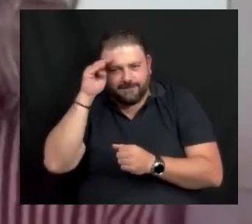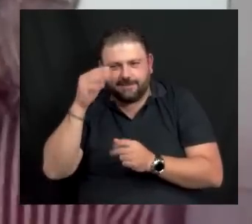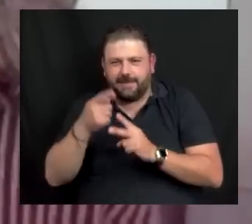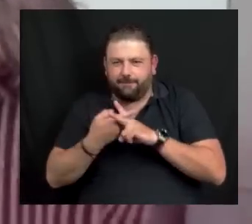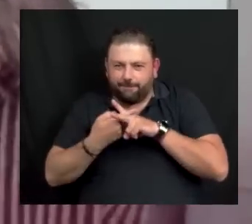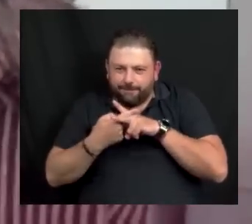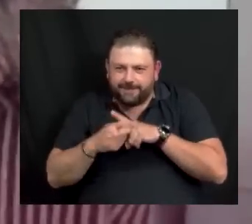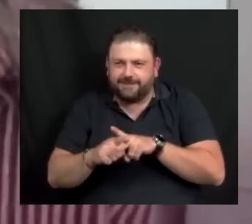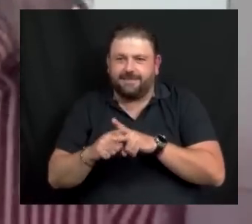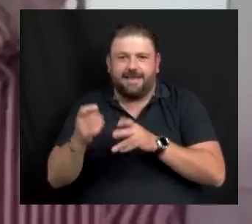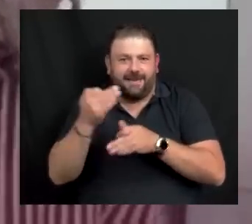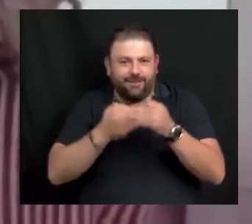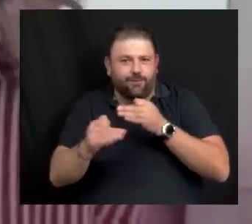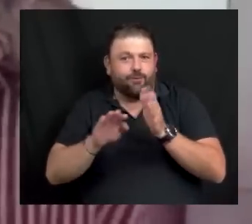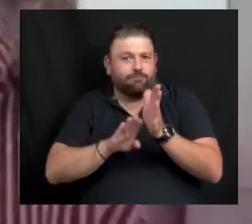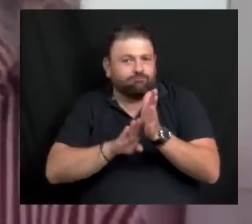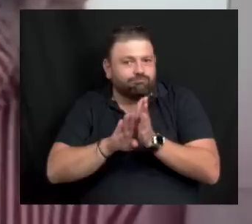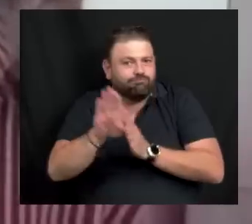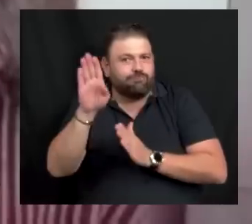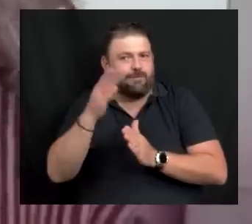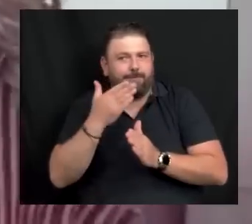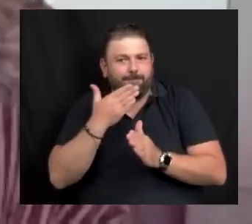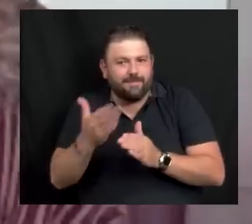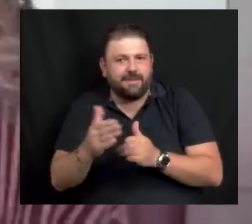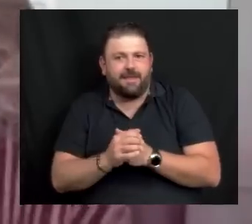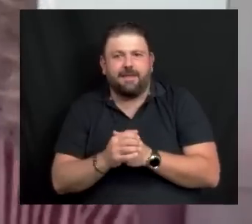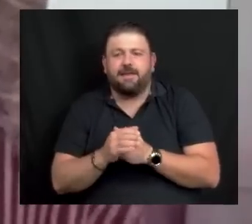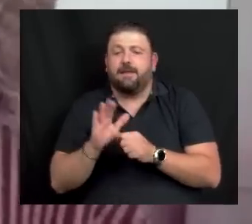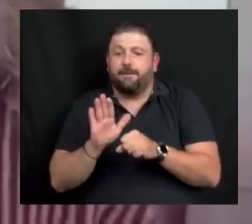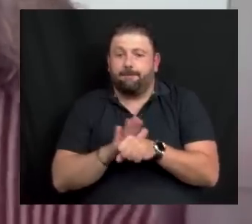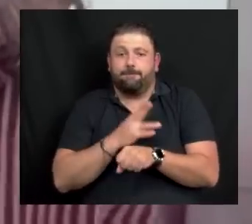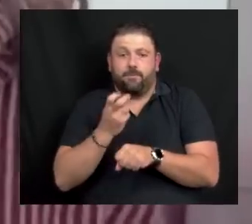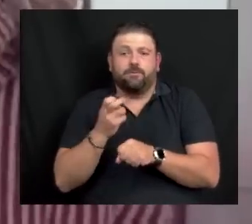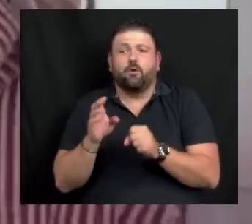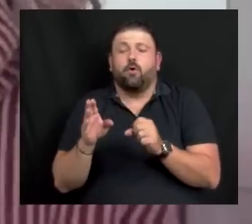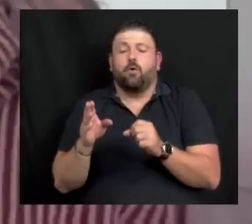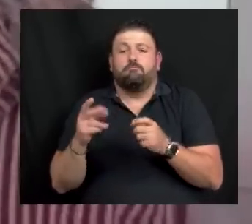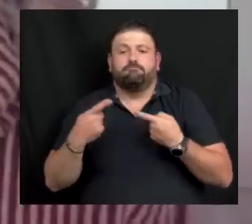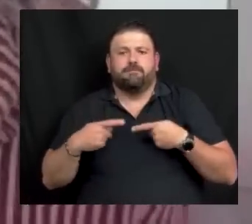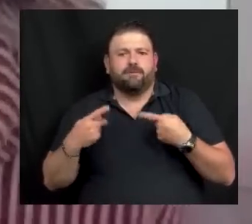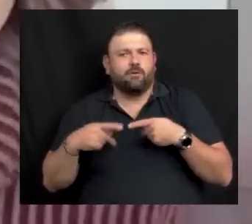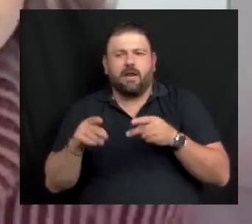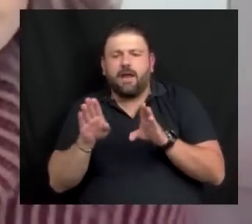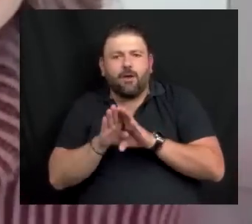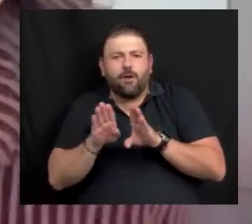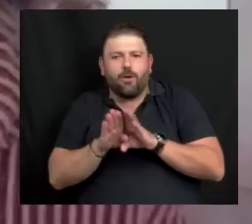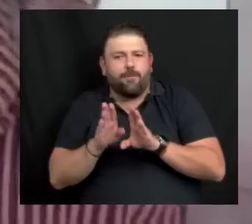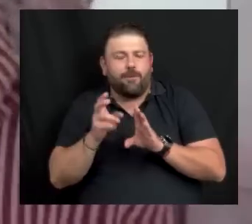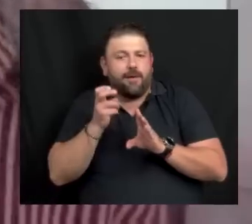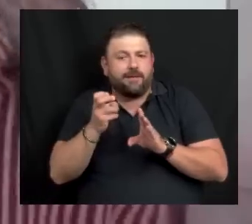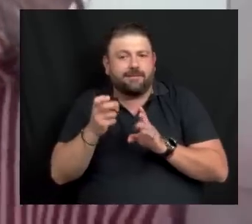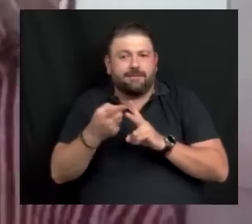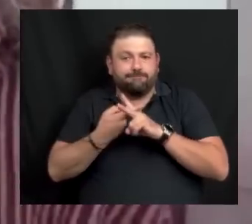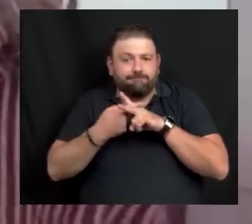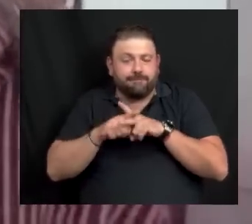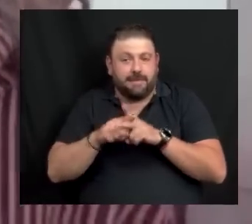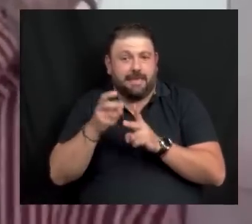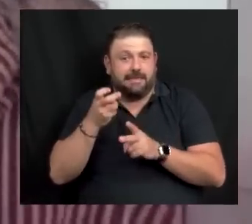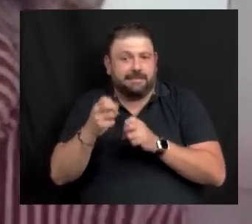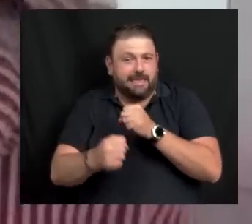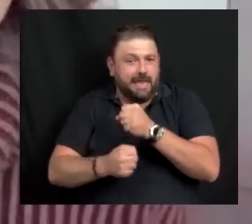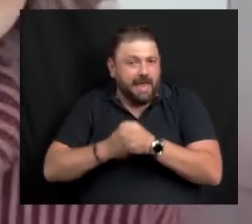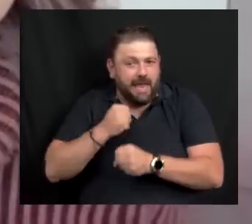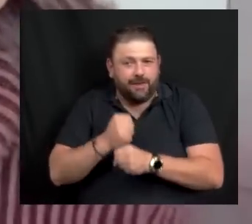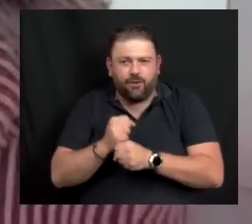que hemos tenido a través de un año. ¿Y cómo es que empieza un año nuevo? Que para nosotros es muy emocionante. Este 2023 les